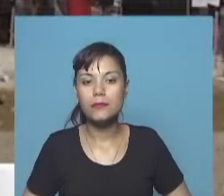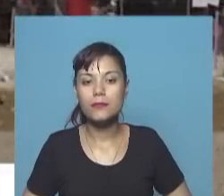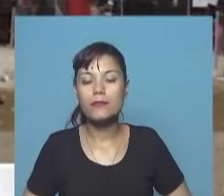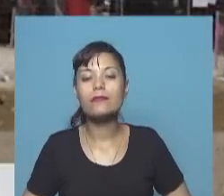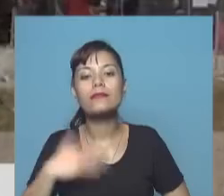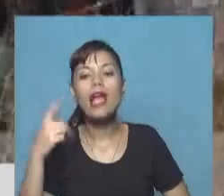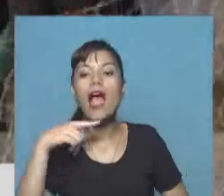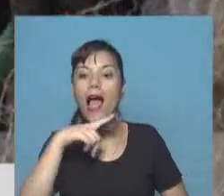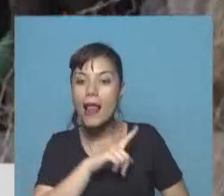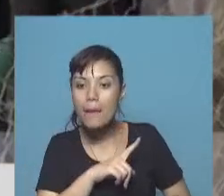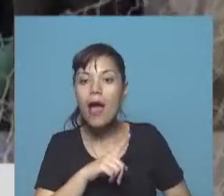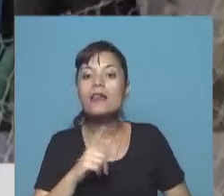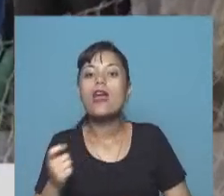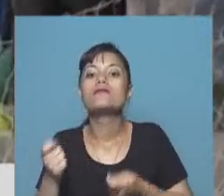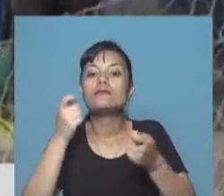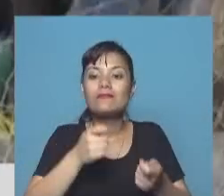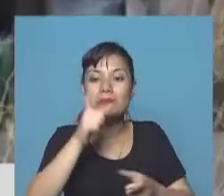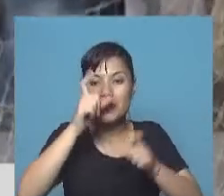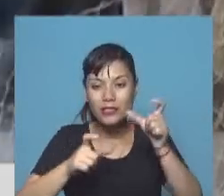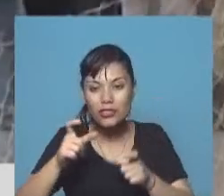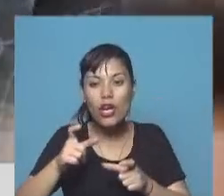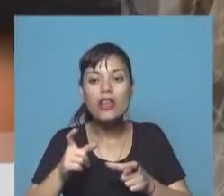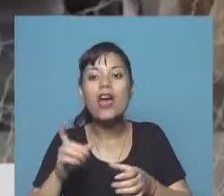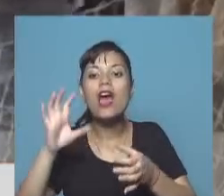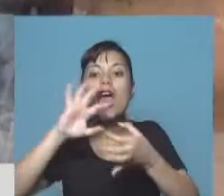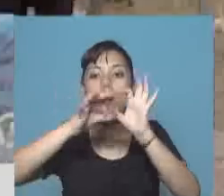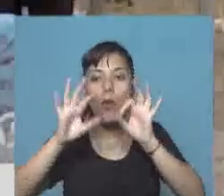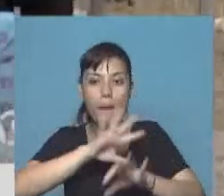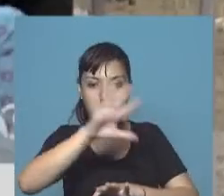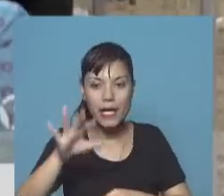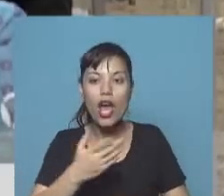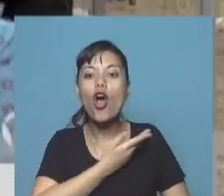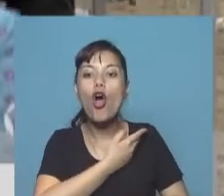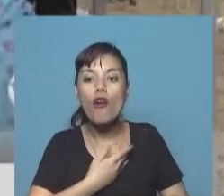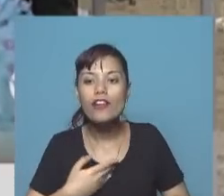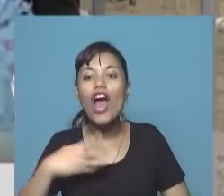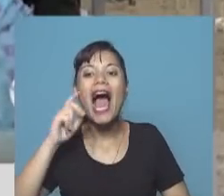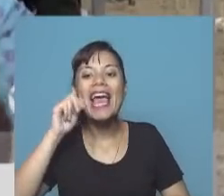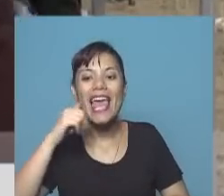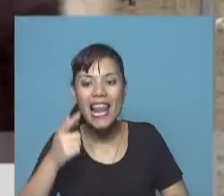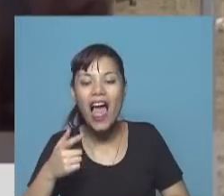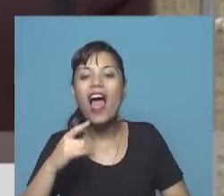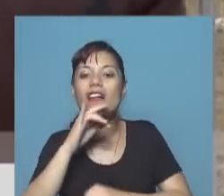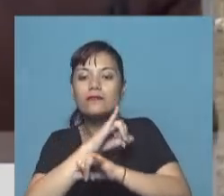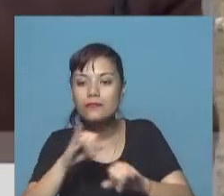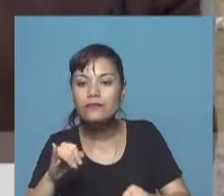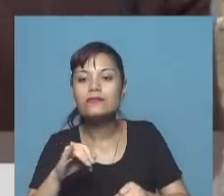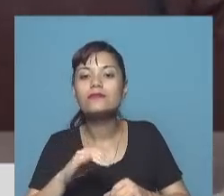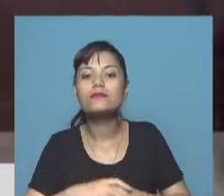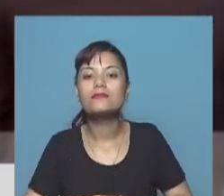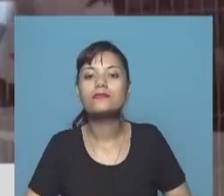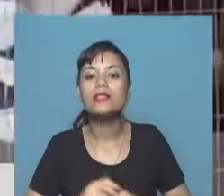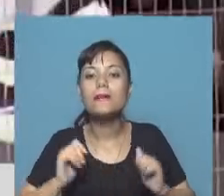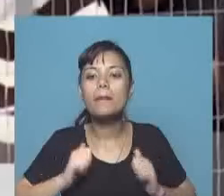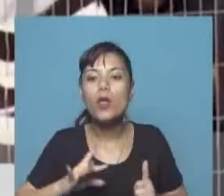En tanto, Alemania devolverá refugiados a la Unión Europea. El gobierno de Angela Merkel anunció que aplicará la